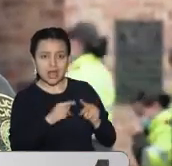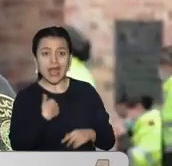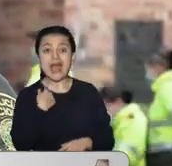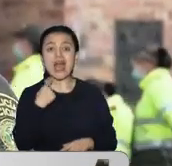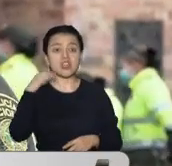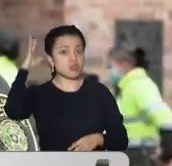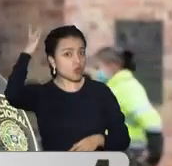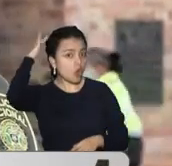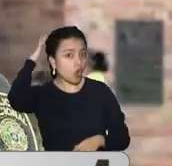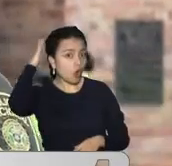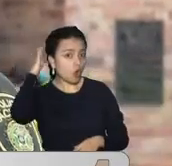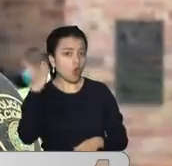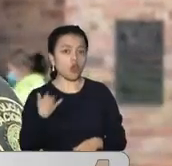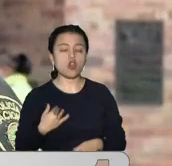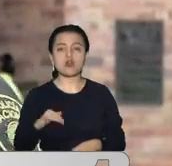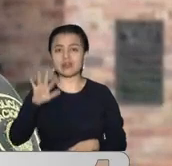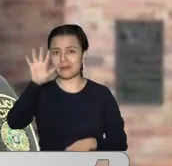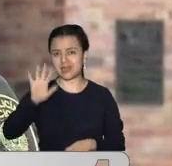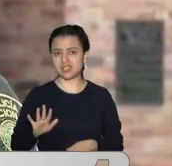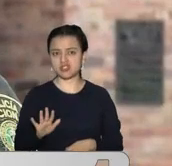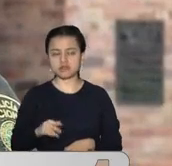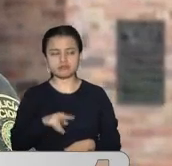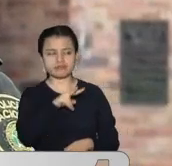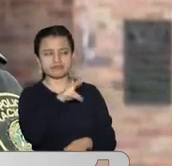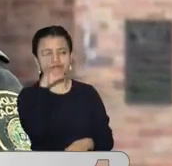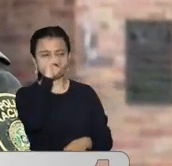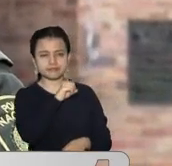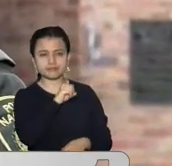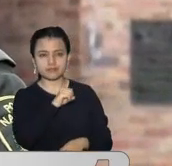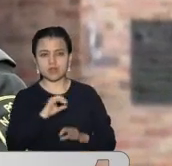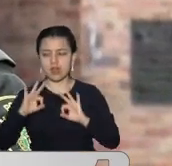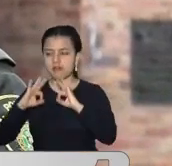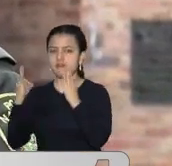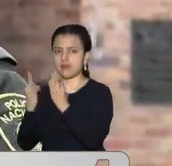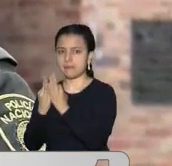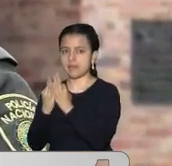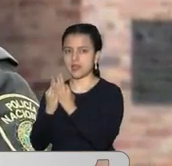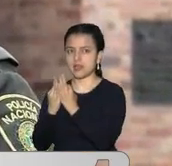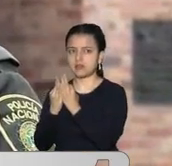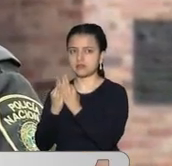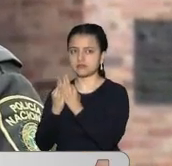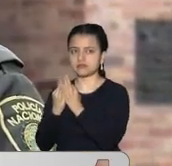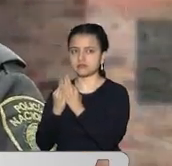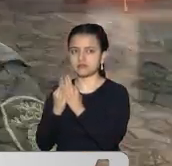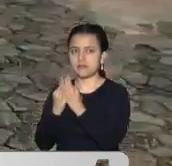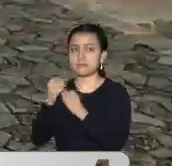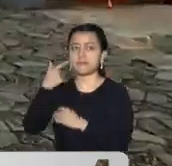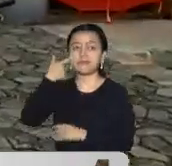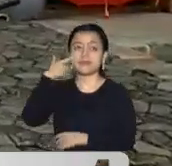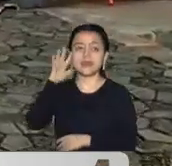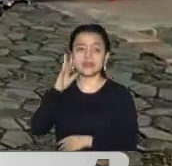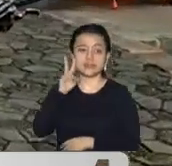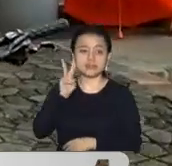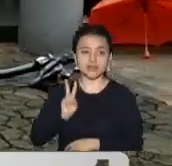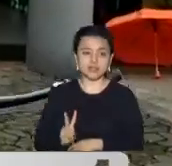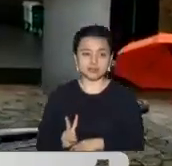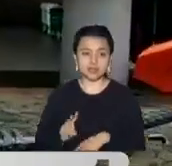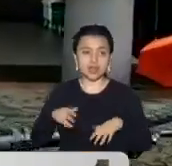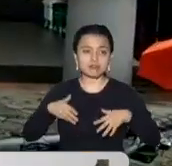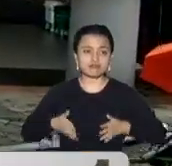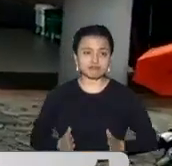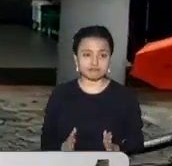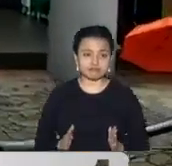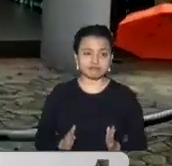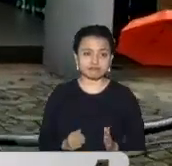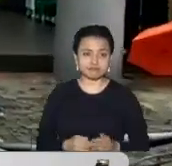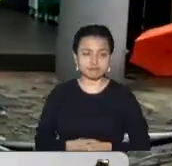pelo pintado de color amarillo, manifiesta a uno de los familiares que se encontraba con la víctima, que al parecer son venezolanos. En la última semana en la